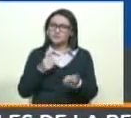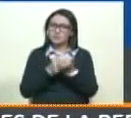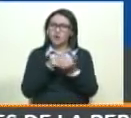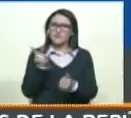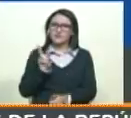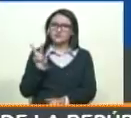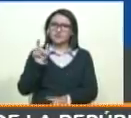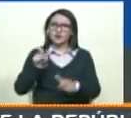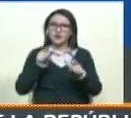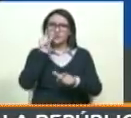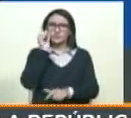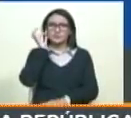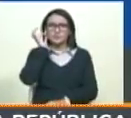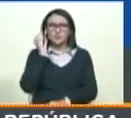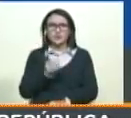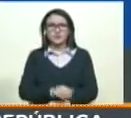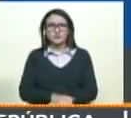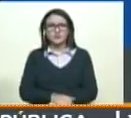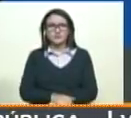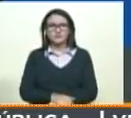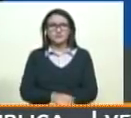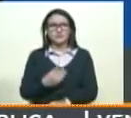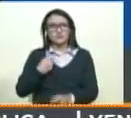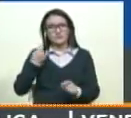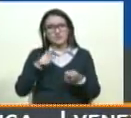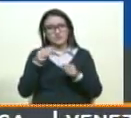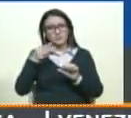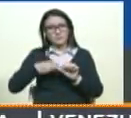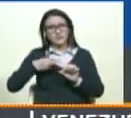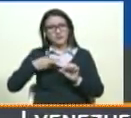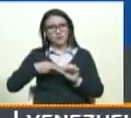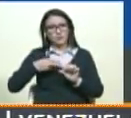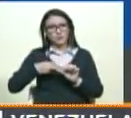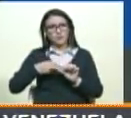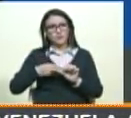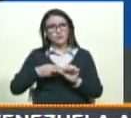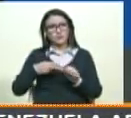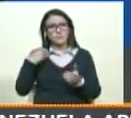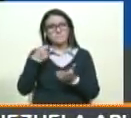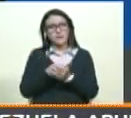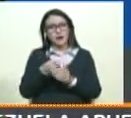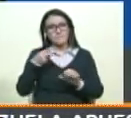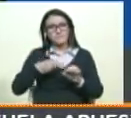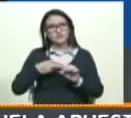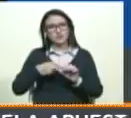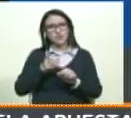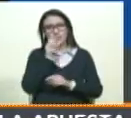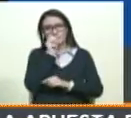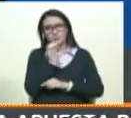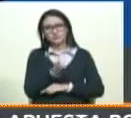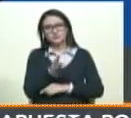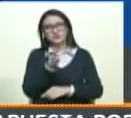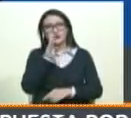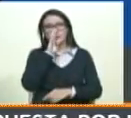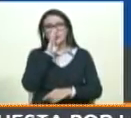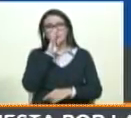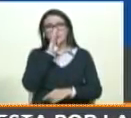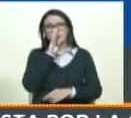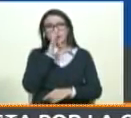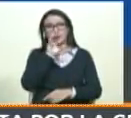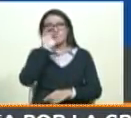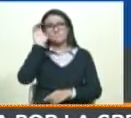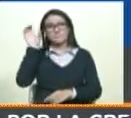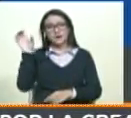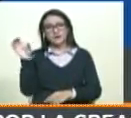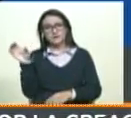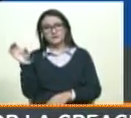y las venezolanas? Cuando yo les digo que nosotros vendemos el petróleo, nos pagan el petróleo, lo depositan en cuentas en los países